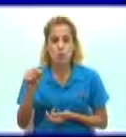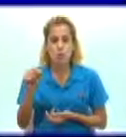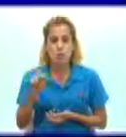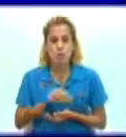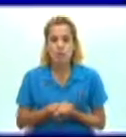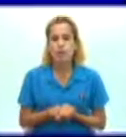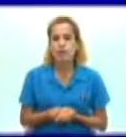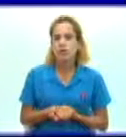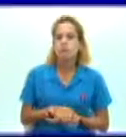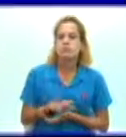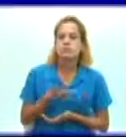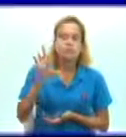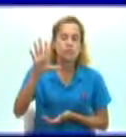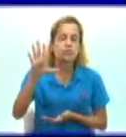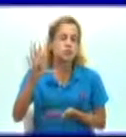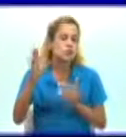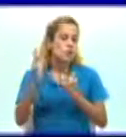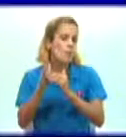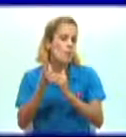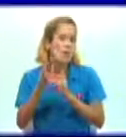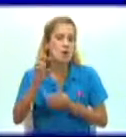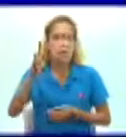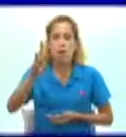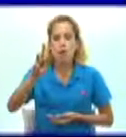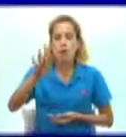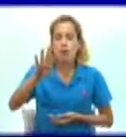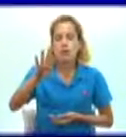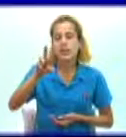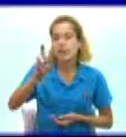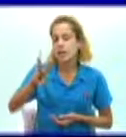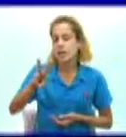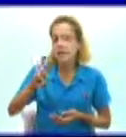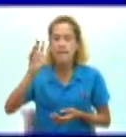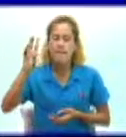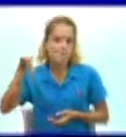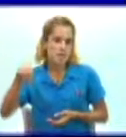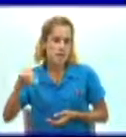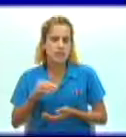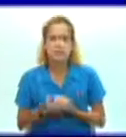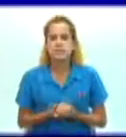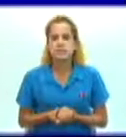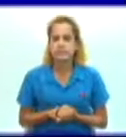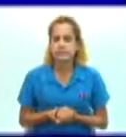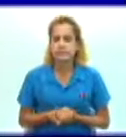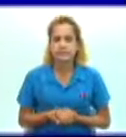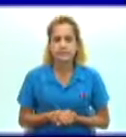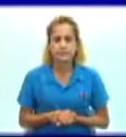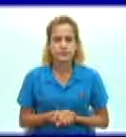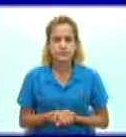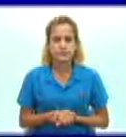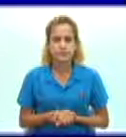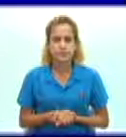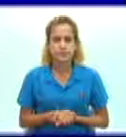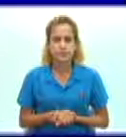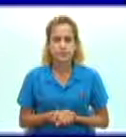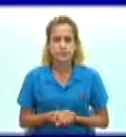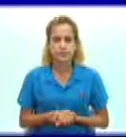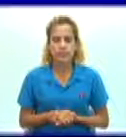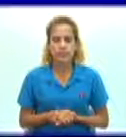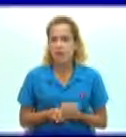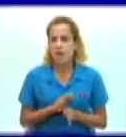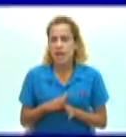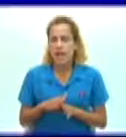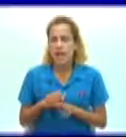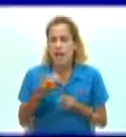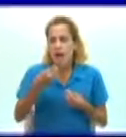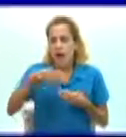5.043 milésimas. Y en total el número representa 50.432 diez milésimas. Es decir, que a mente que nos pregunte la cantidad de